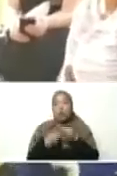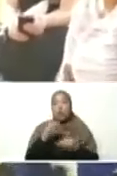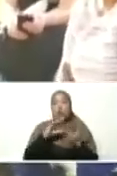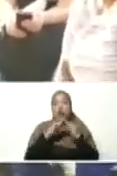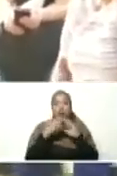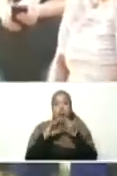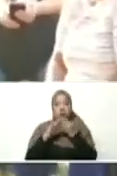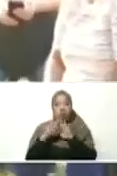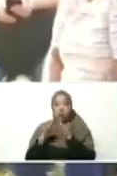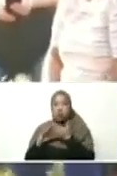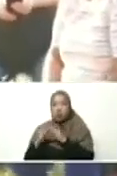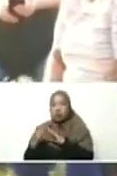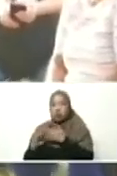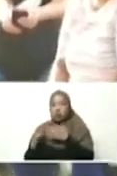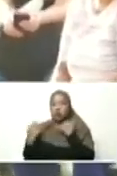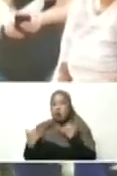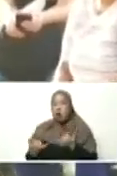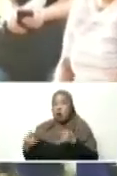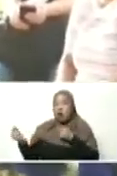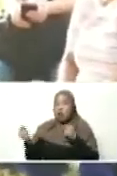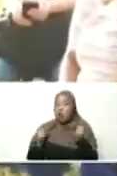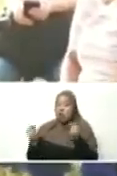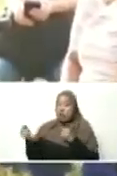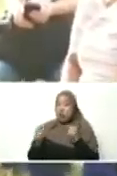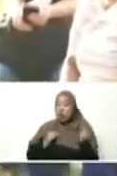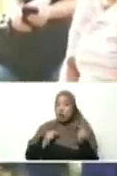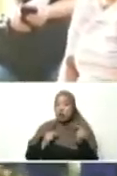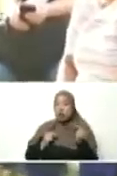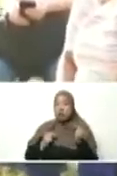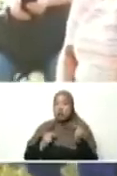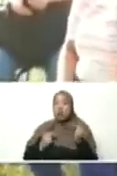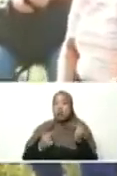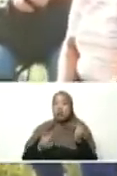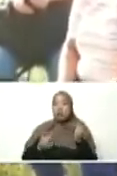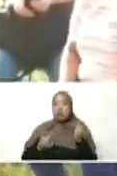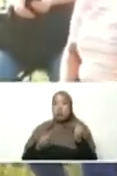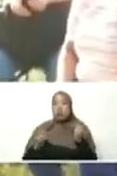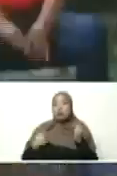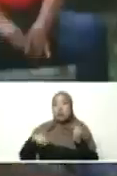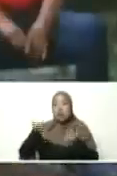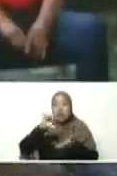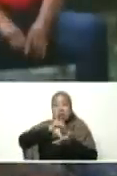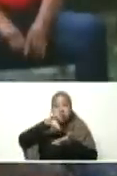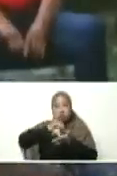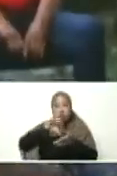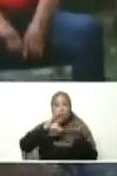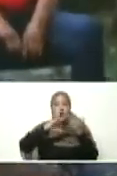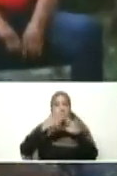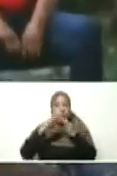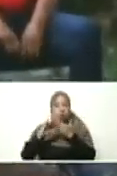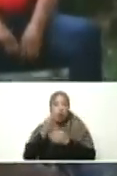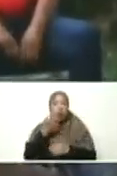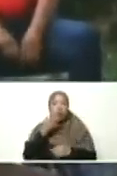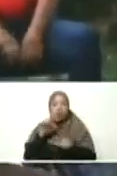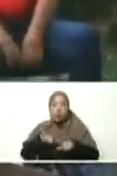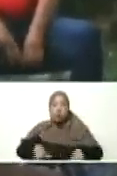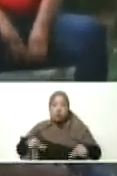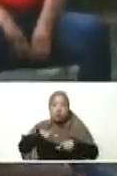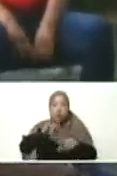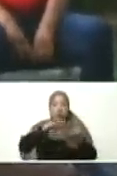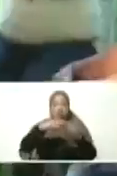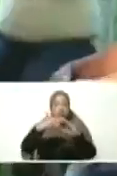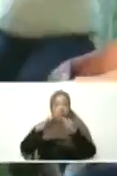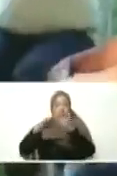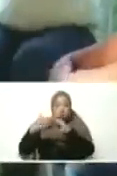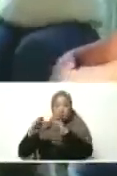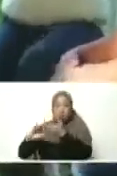comunas. Y ahora está en debate el tema de las ciudades comunales. ¿Eh? Yo inclusive he estado pensando... Instancia más